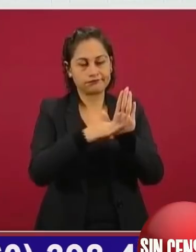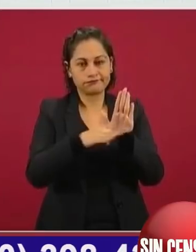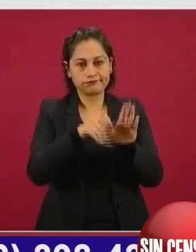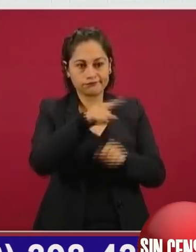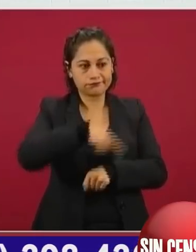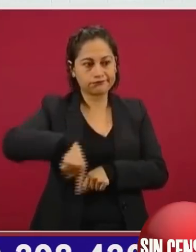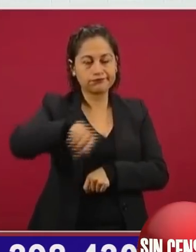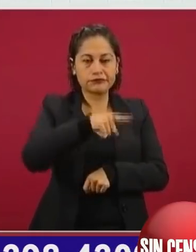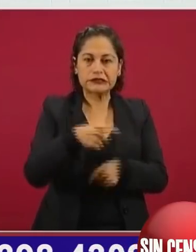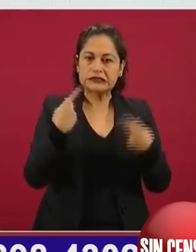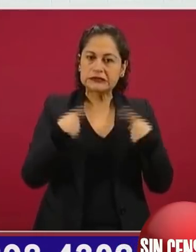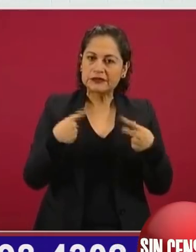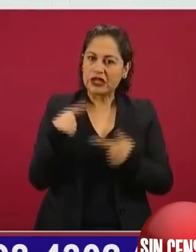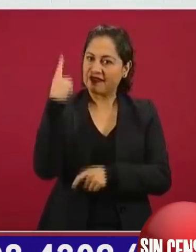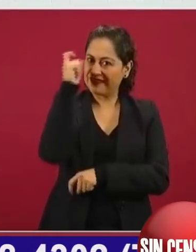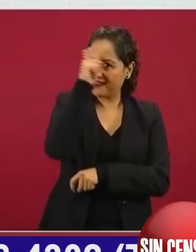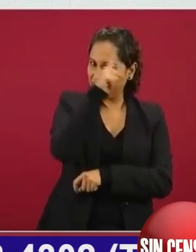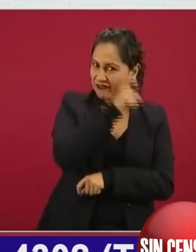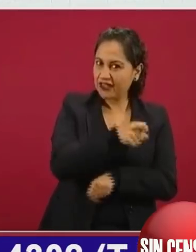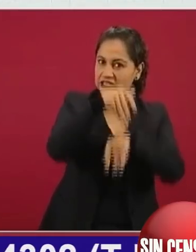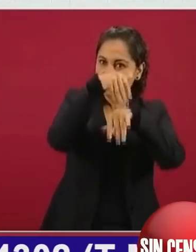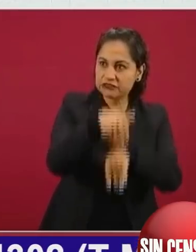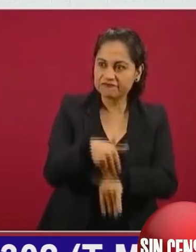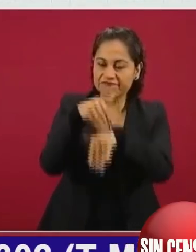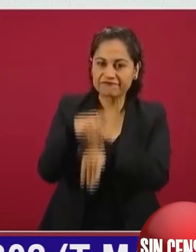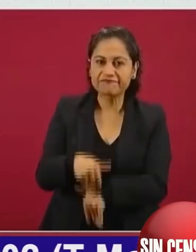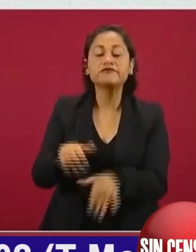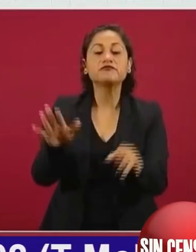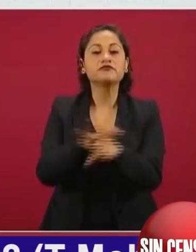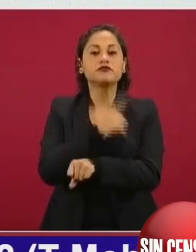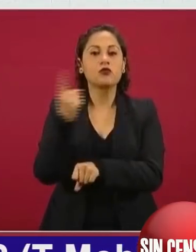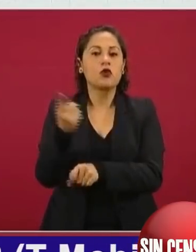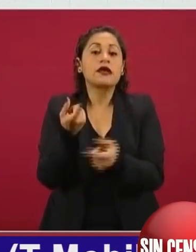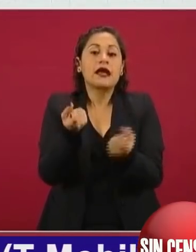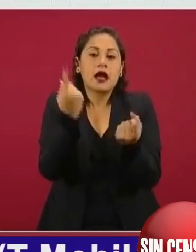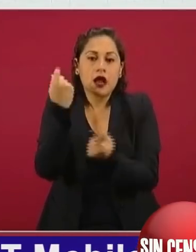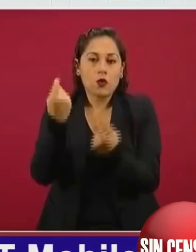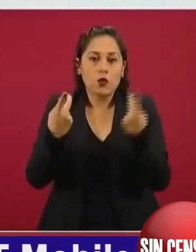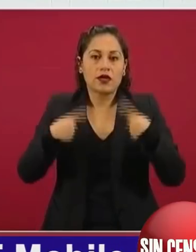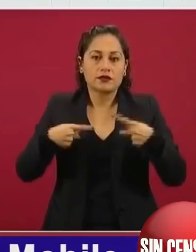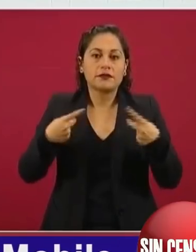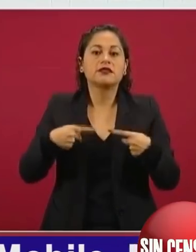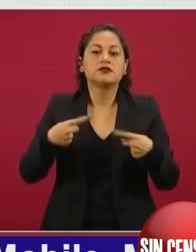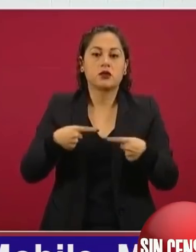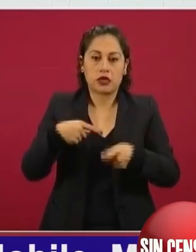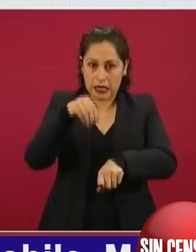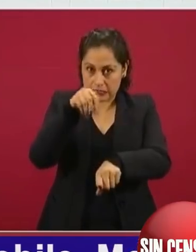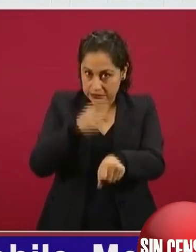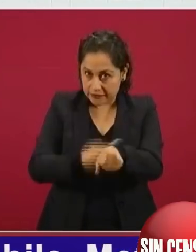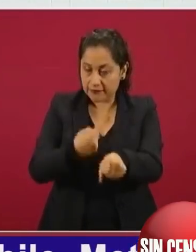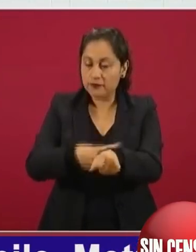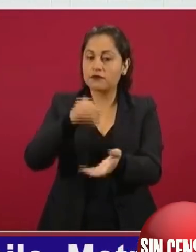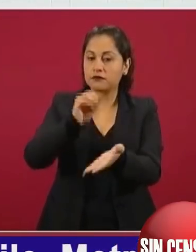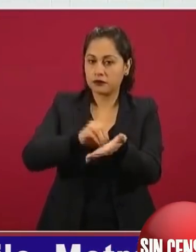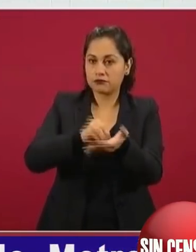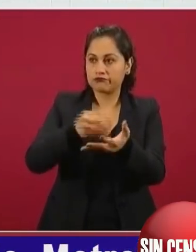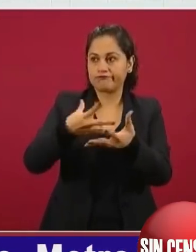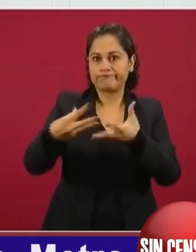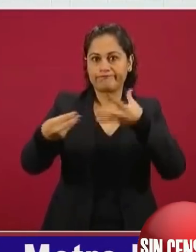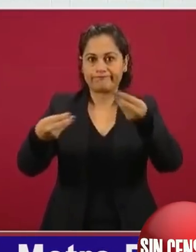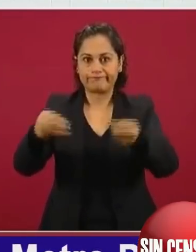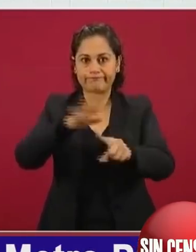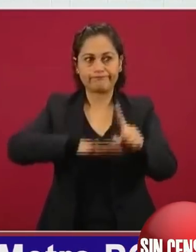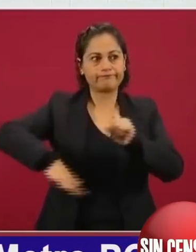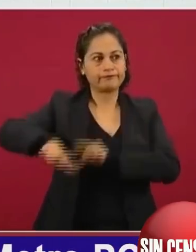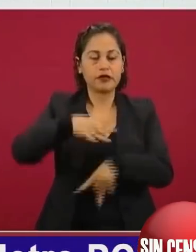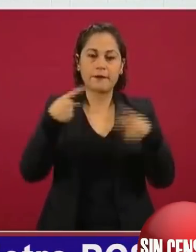en responder los contagios, porque queda una reserva de personas todavía contagiantes y un volumen muy grande de